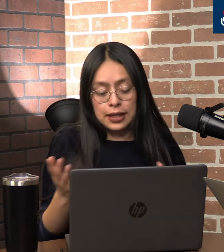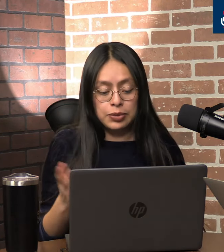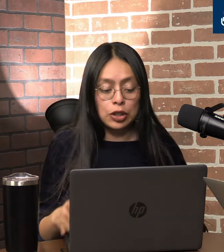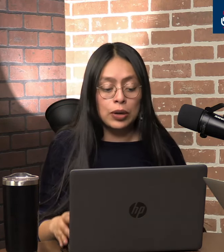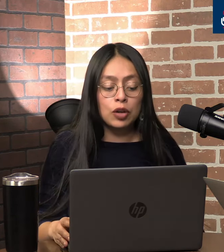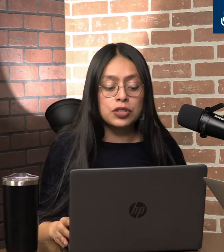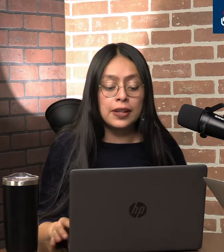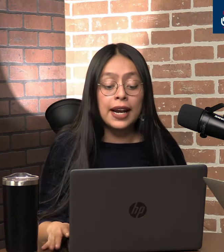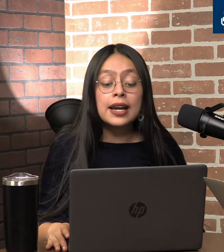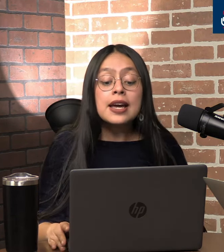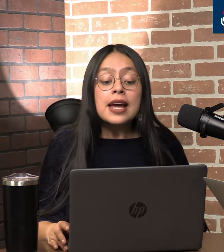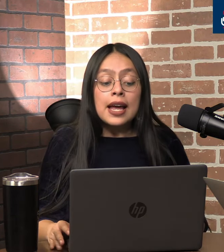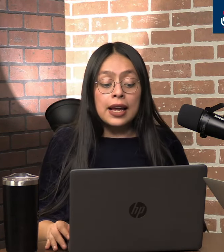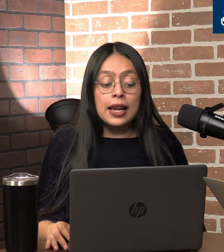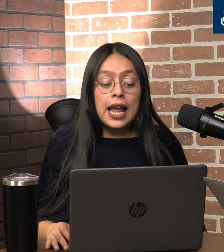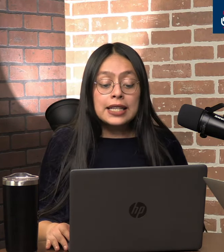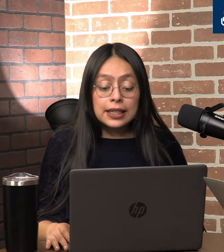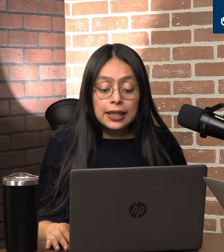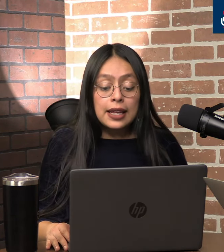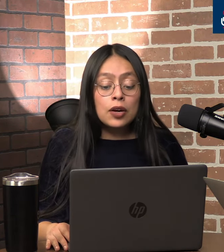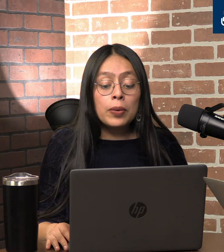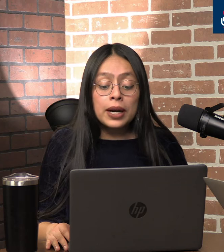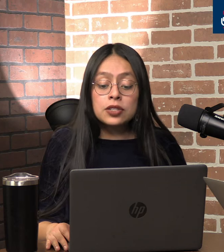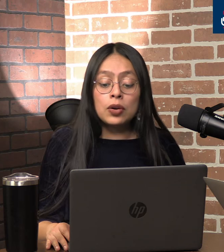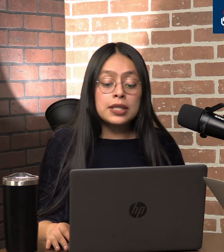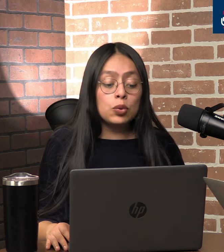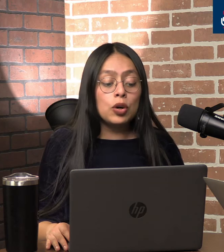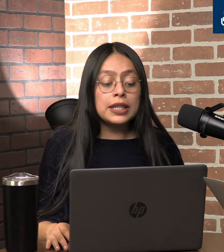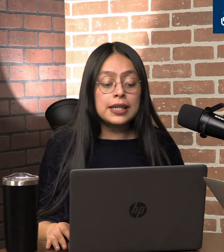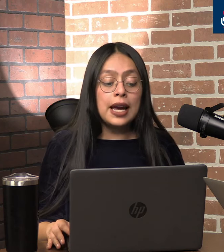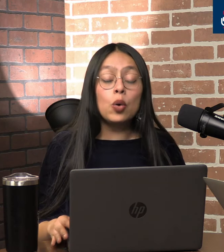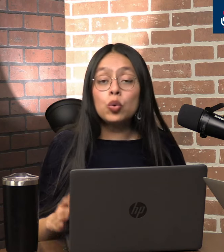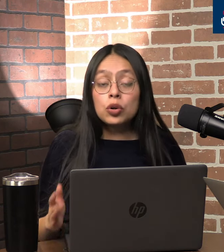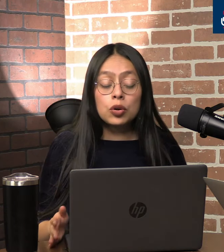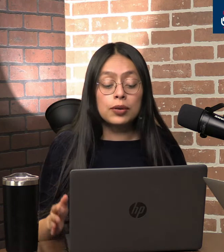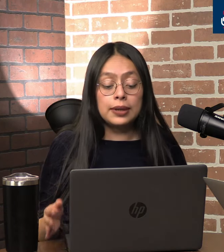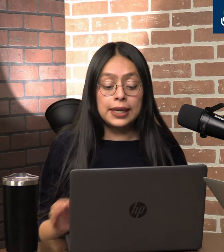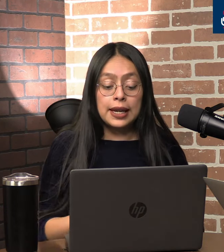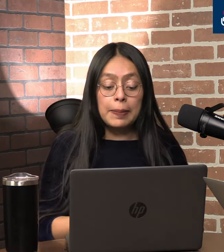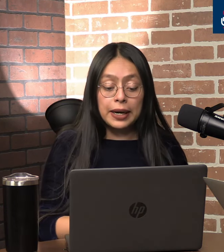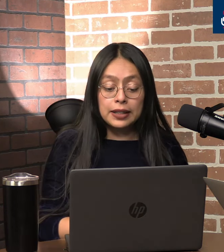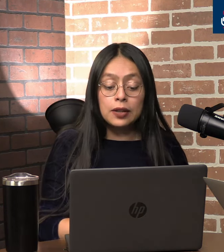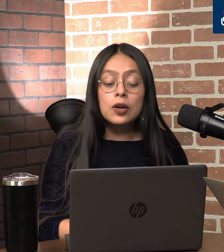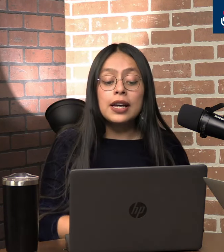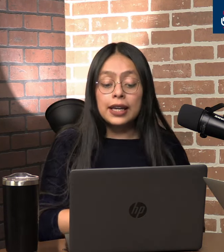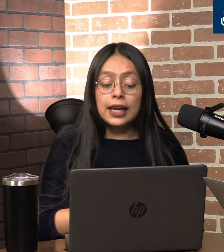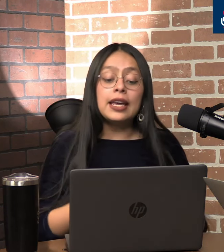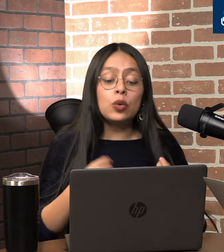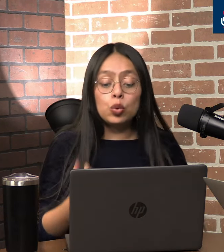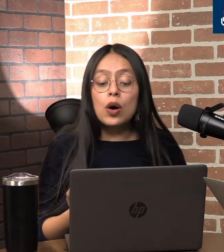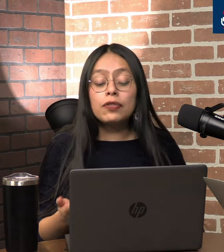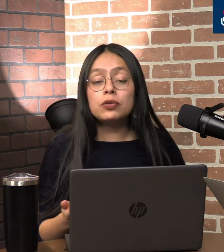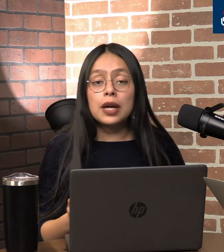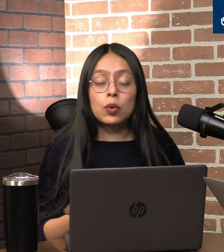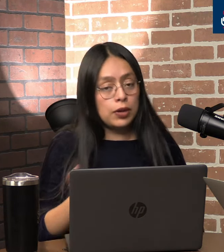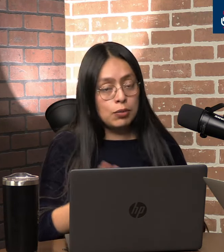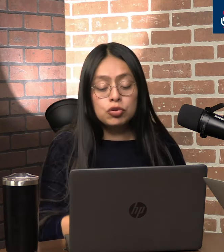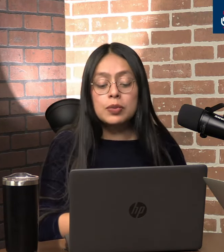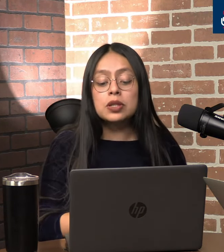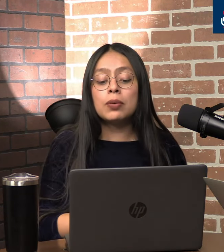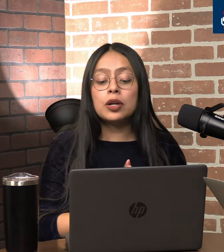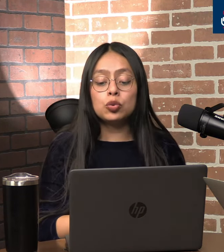si es que la consideran la secretaria de gobernación aseguró que Sería un honor dirir el partido que ella ayudó a fundar